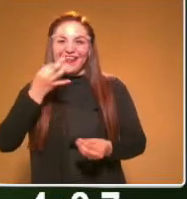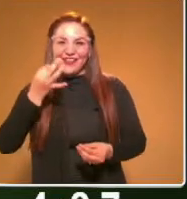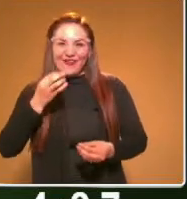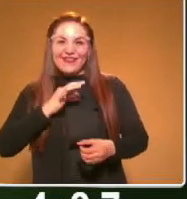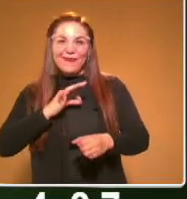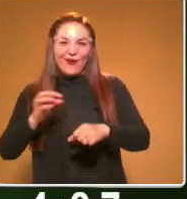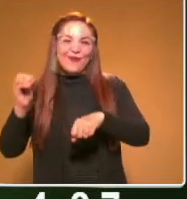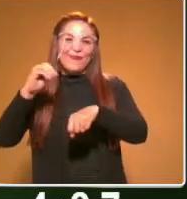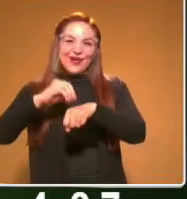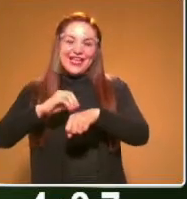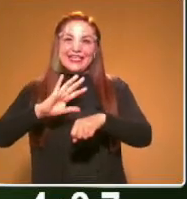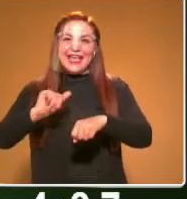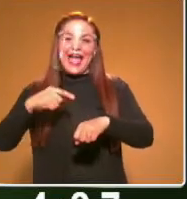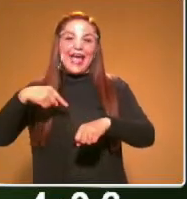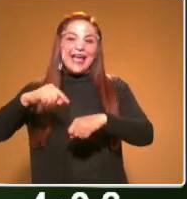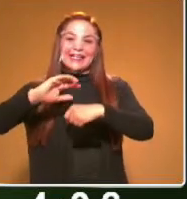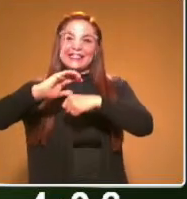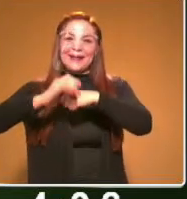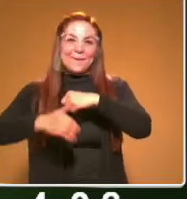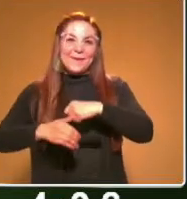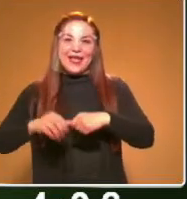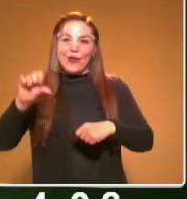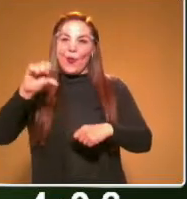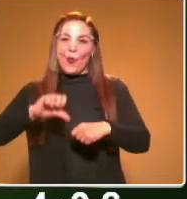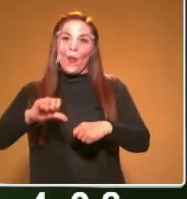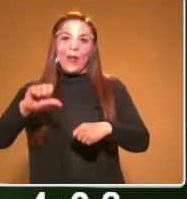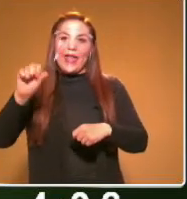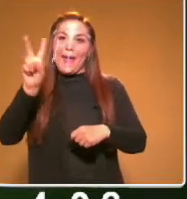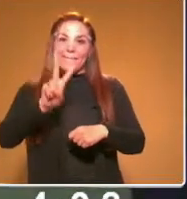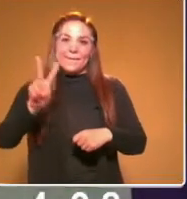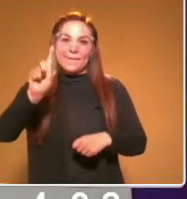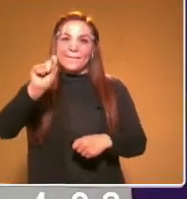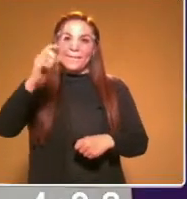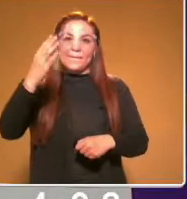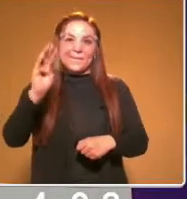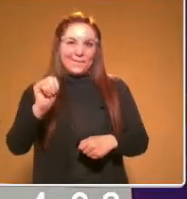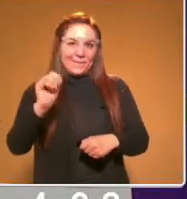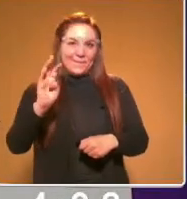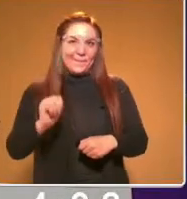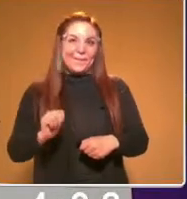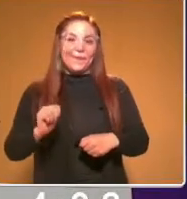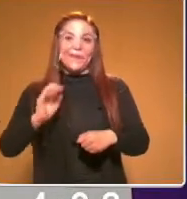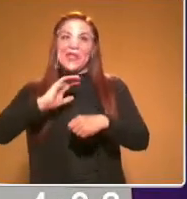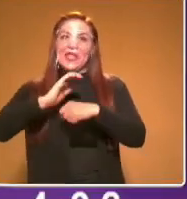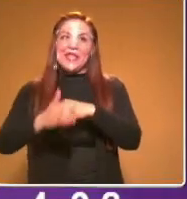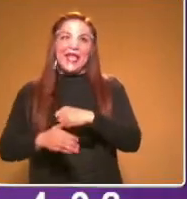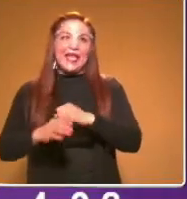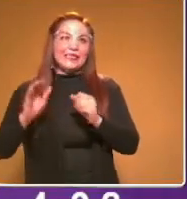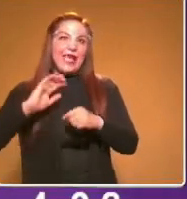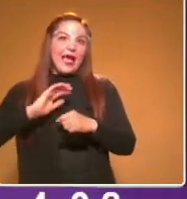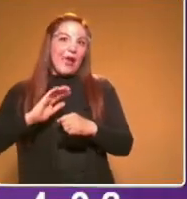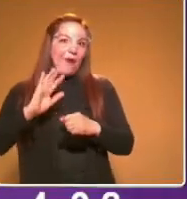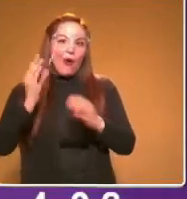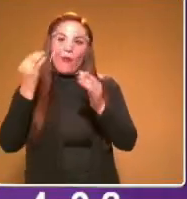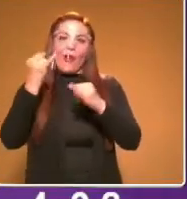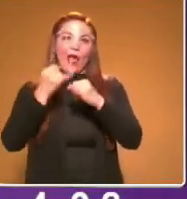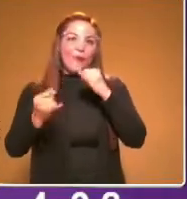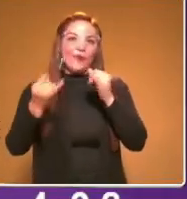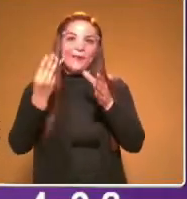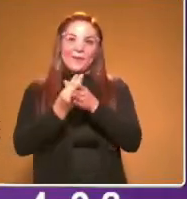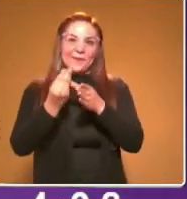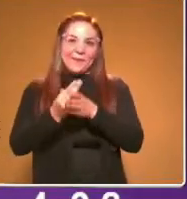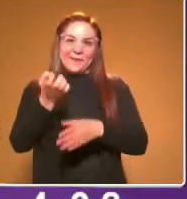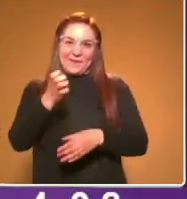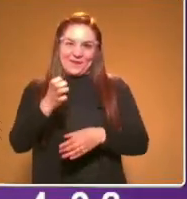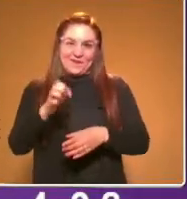que ya vamos acabando el mes, maestra. Ya el día de hoy es viernes 29, uh-huh. Y el día de hoy va a ser, como quien dice, pues la última clase de enero, y el